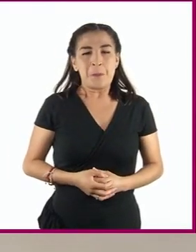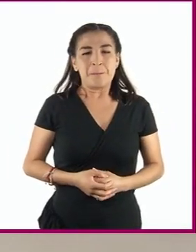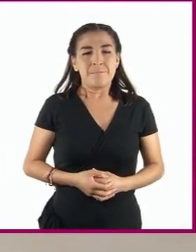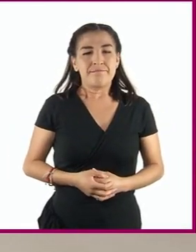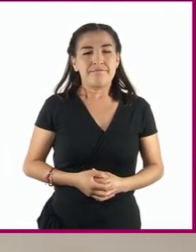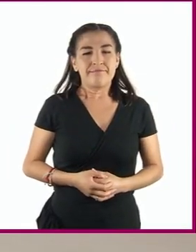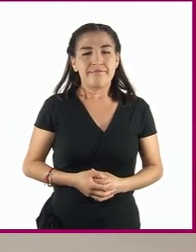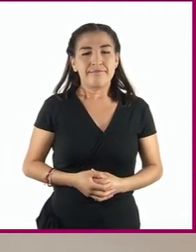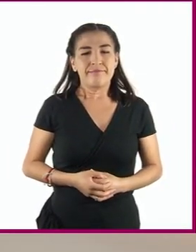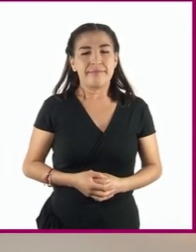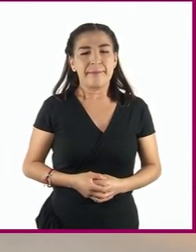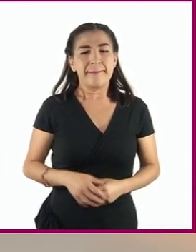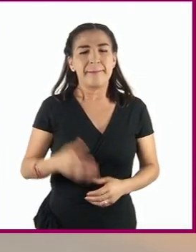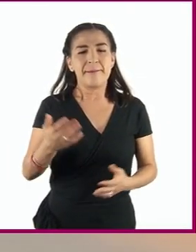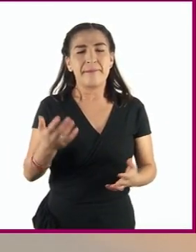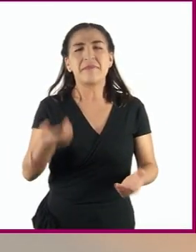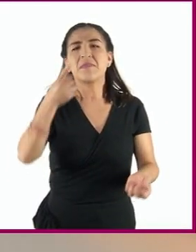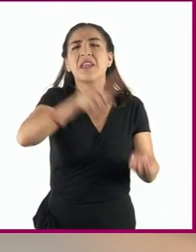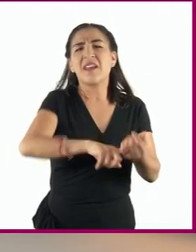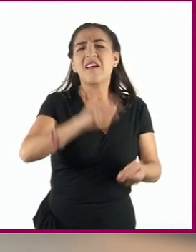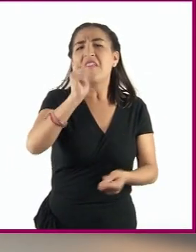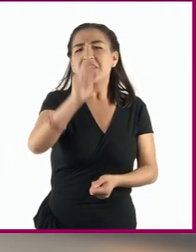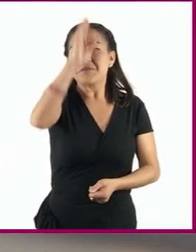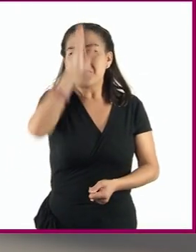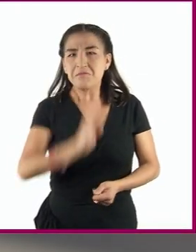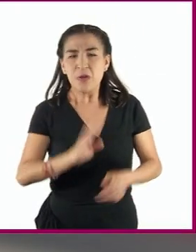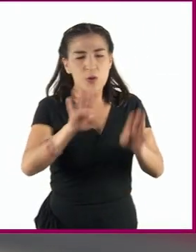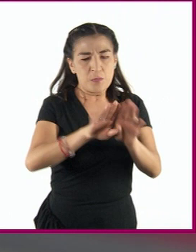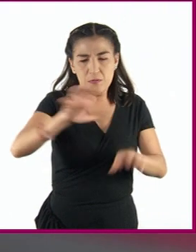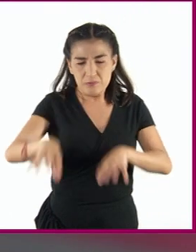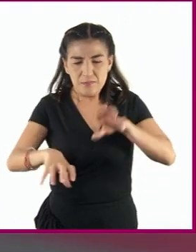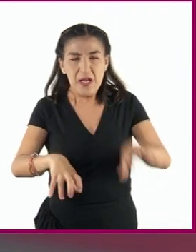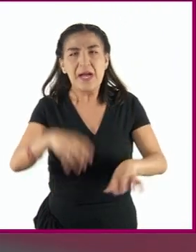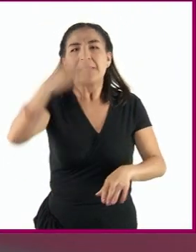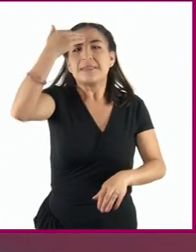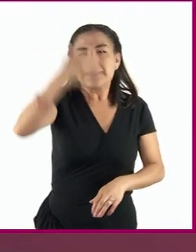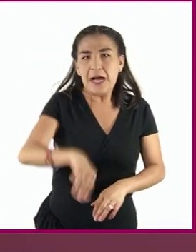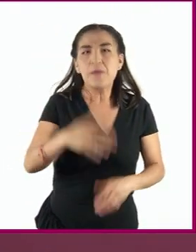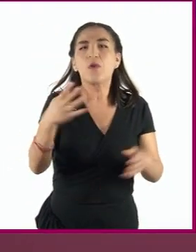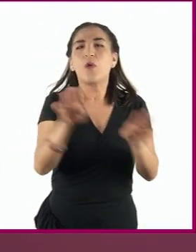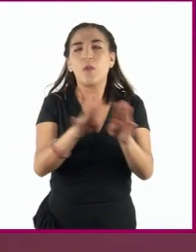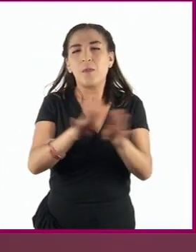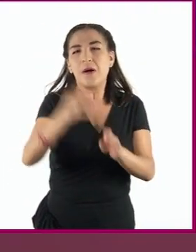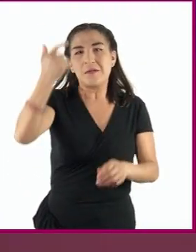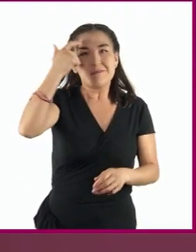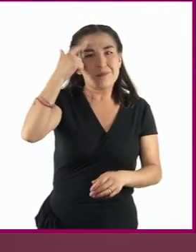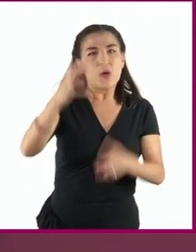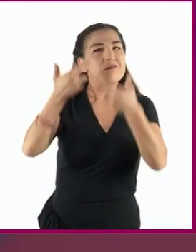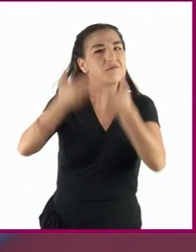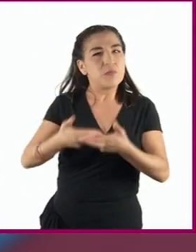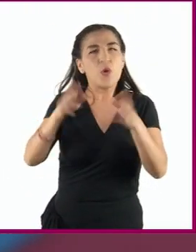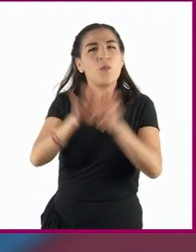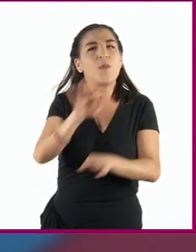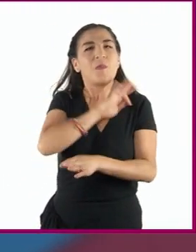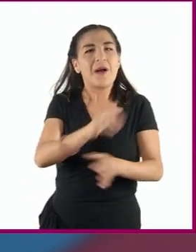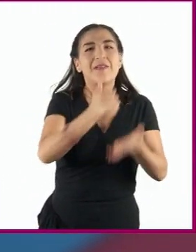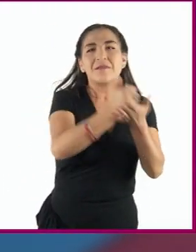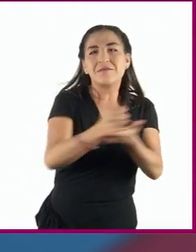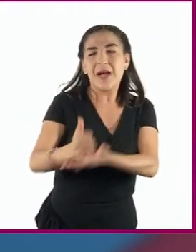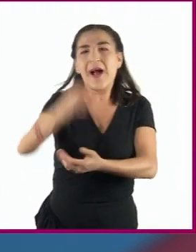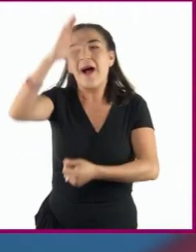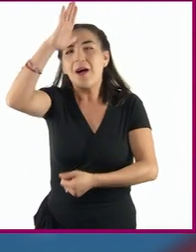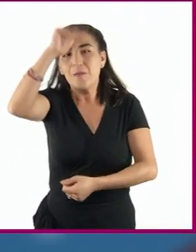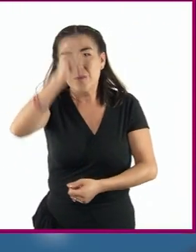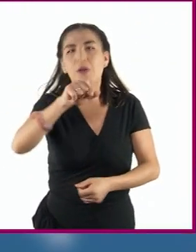Conocimiento sobre lo que es la mediación y lo que implica. Habilidades para comunicarnos y tomar acuerdos, así como para apoyar